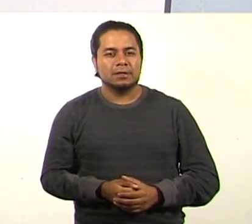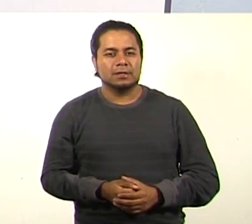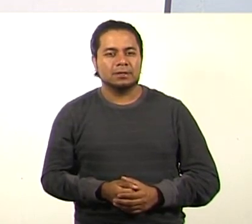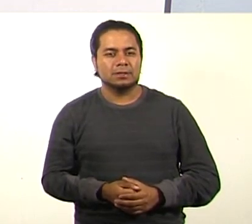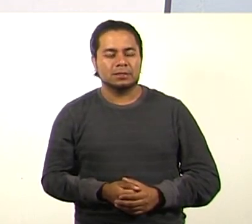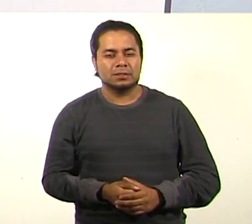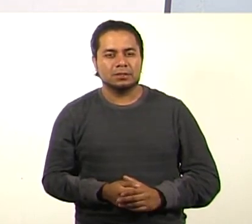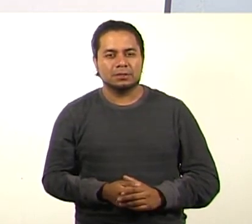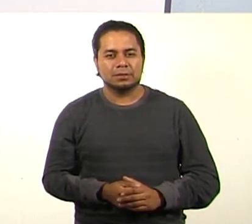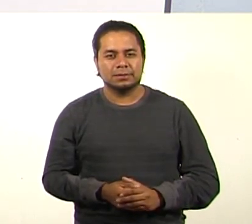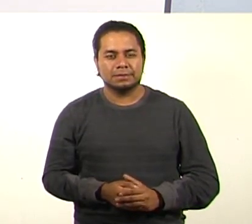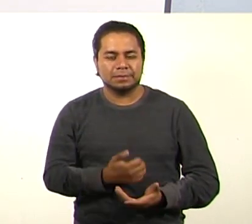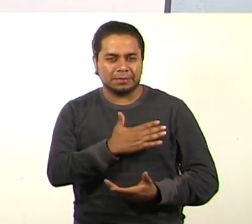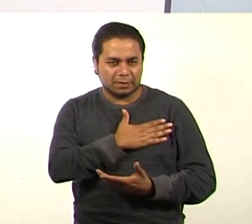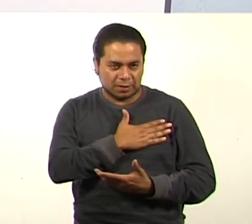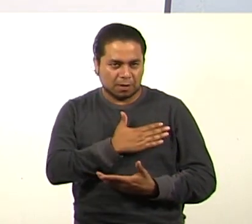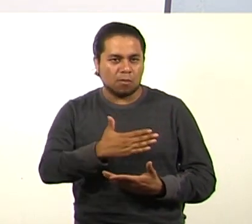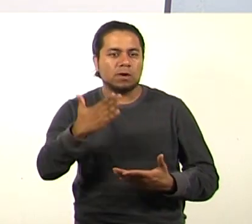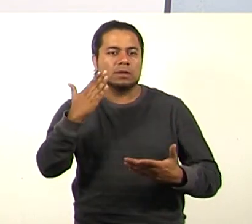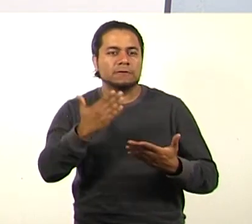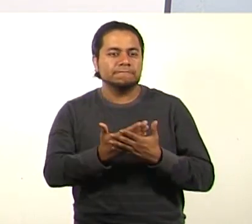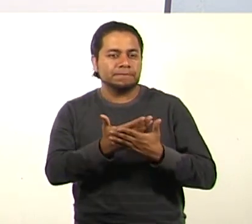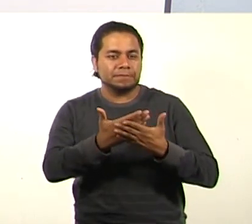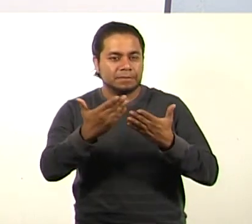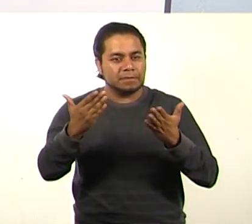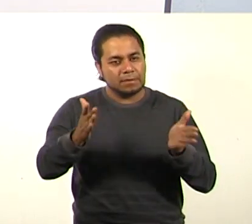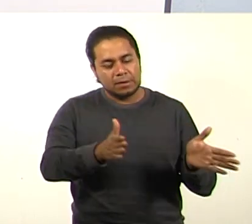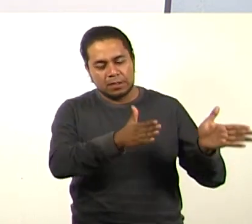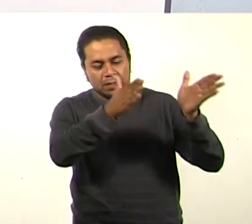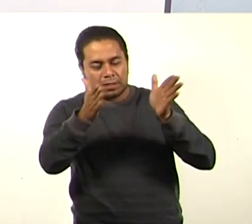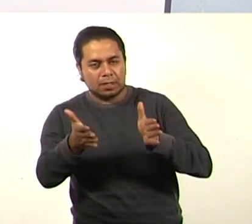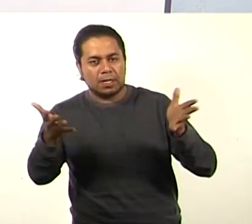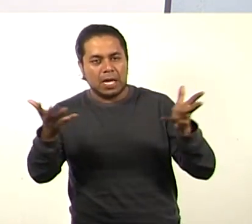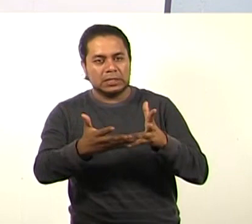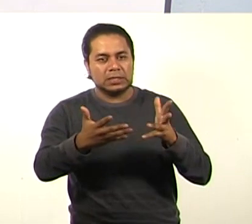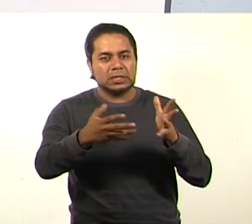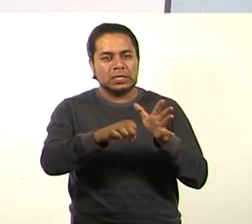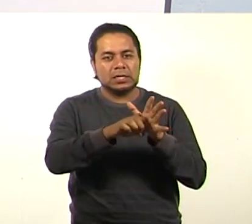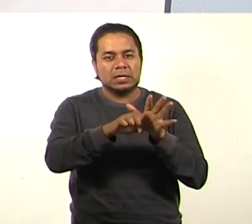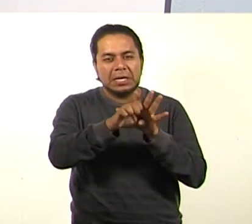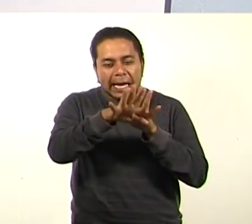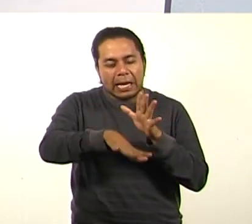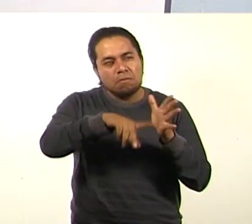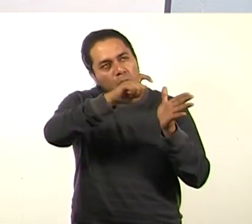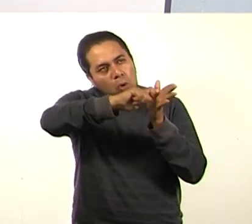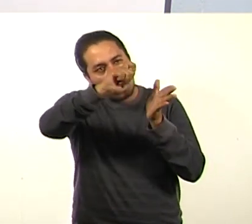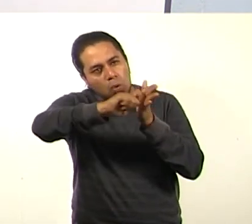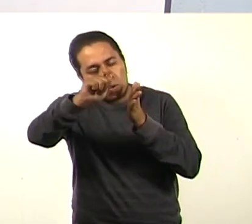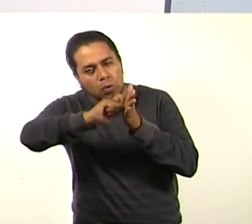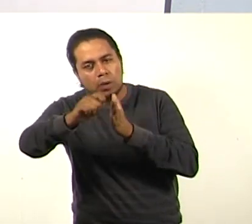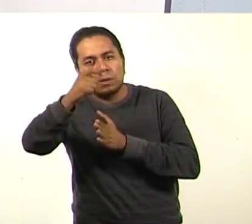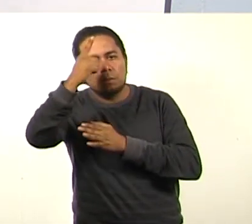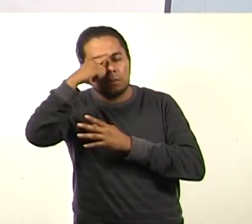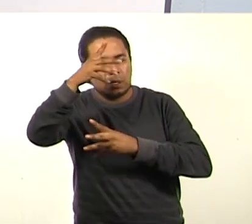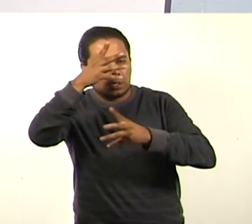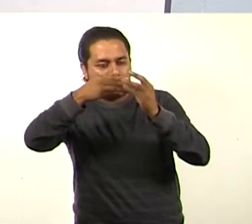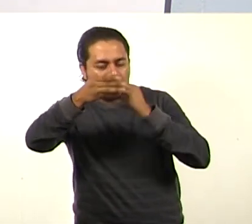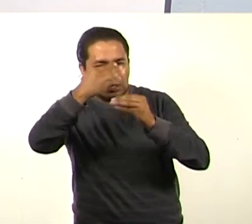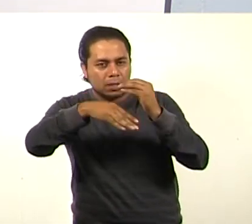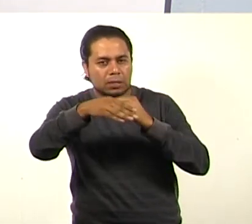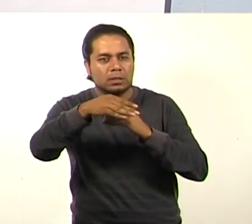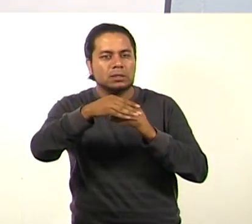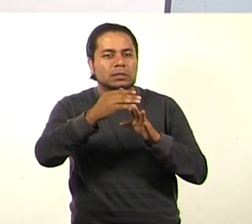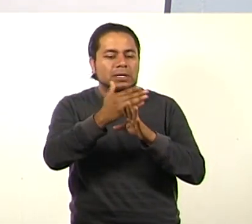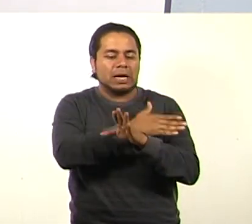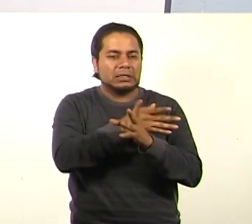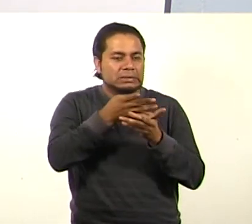Vamos a pasar a hacer unos ejercicios rápidos que necesitamos igual saber antes de